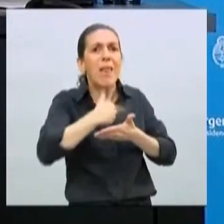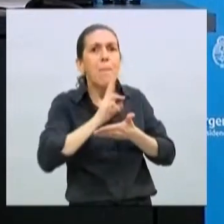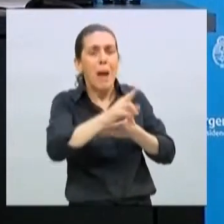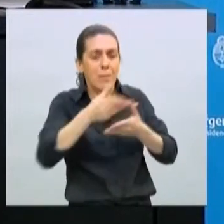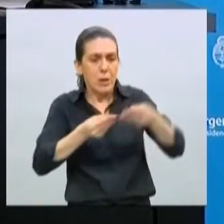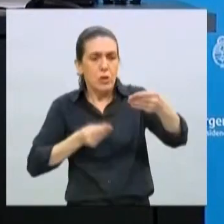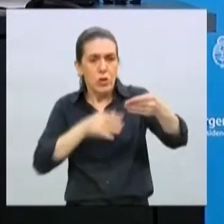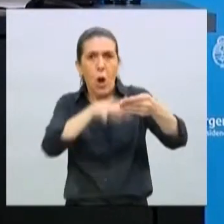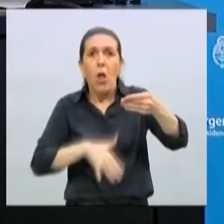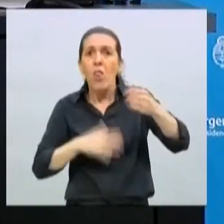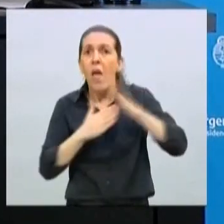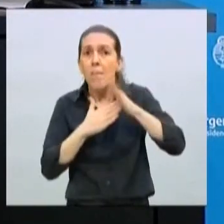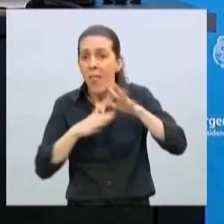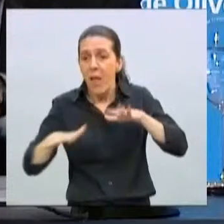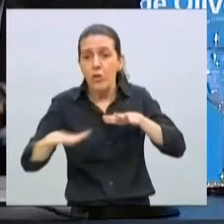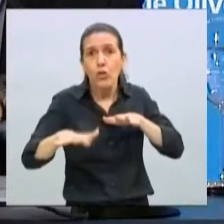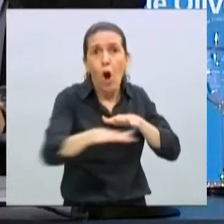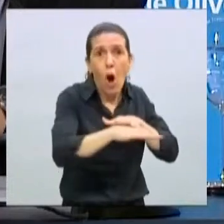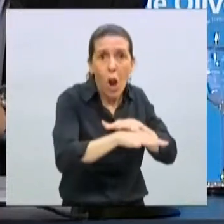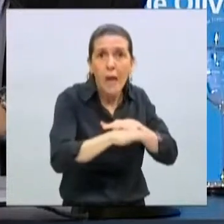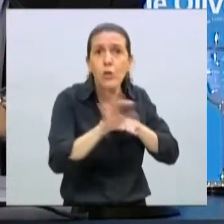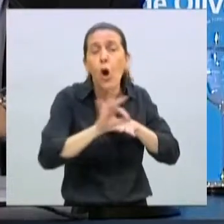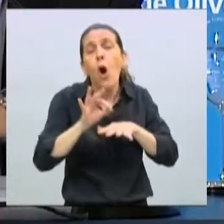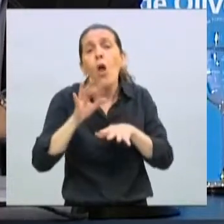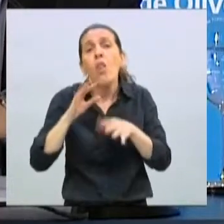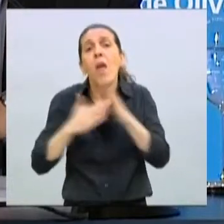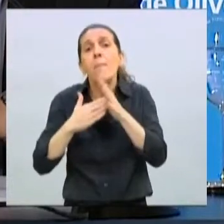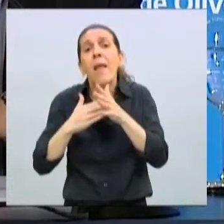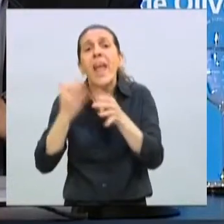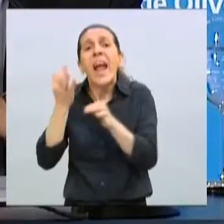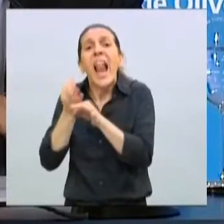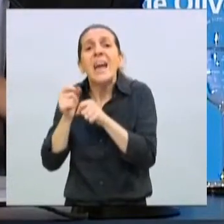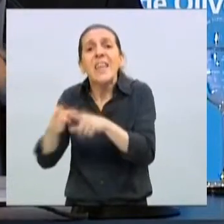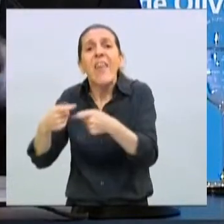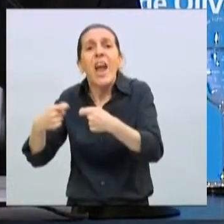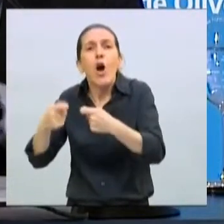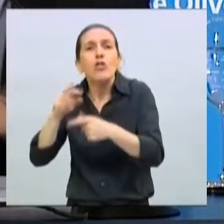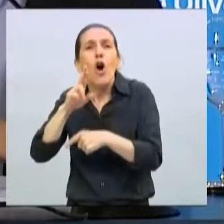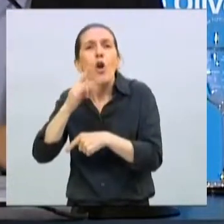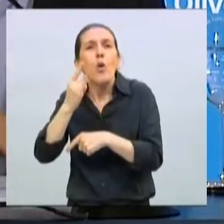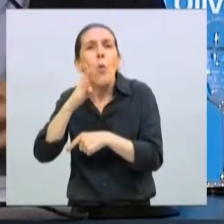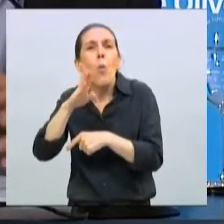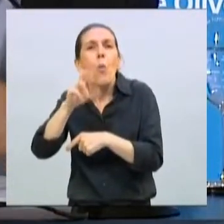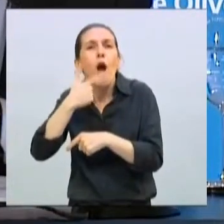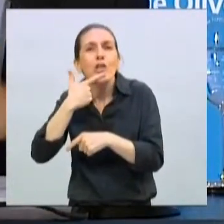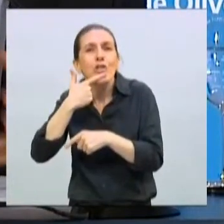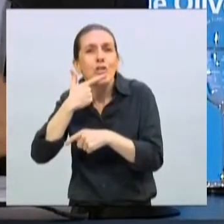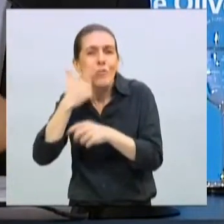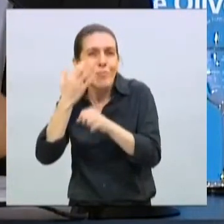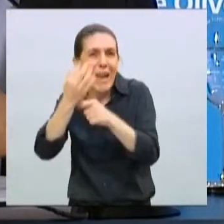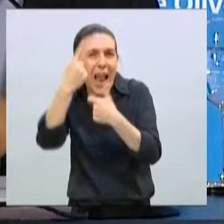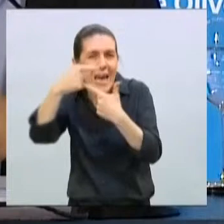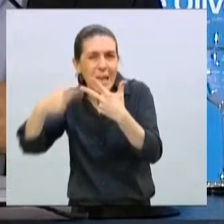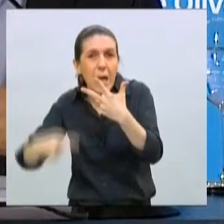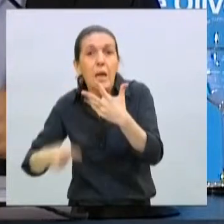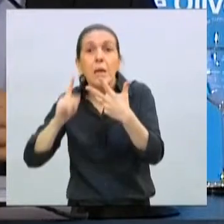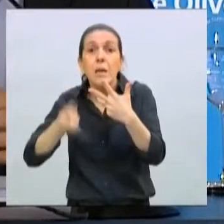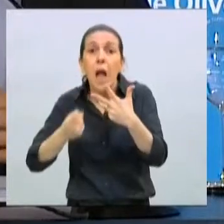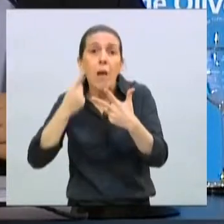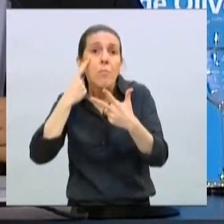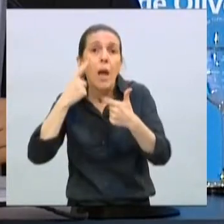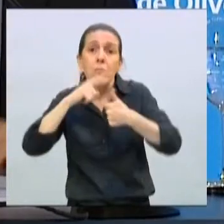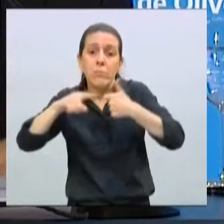zonas, o por rubros, y con criterios que pueden tener que ver con